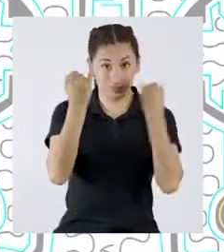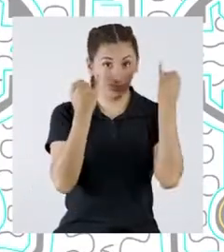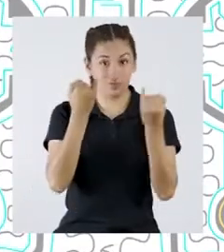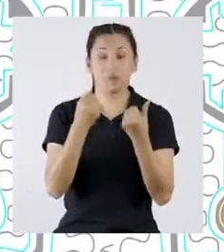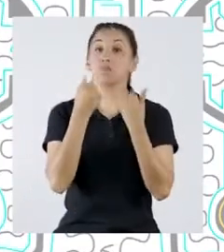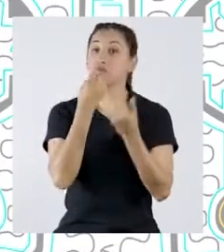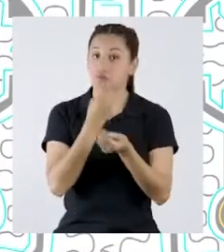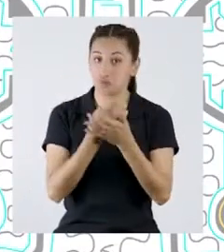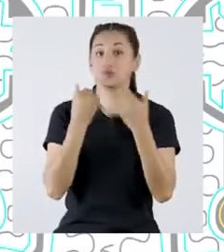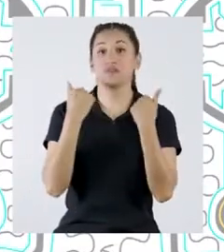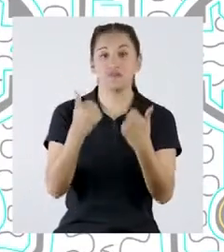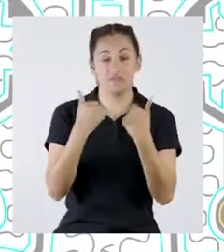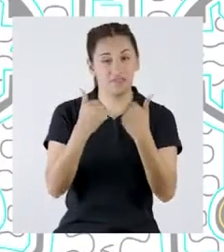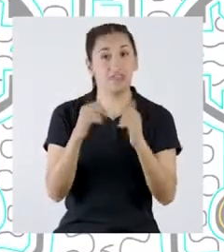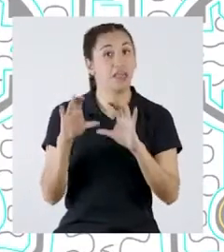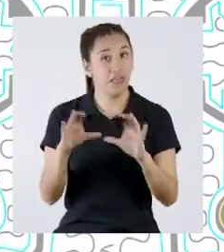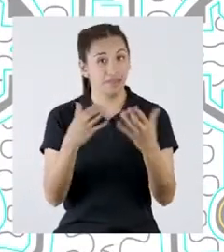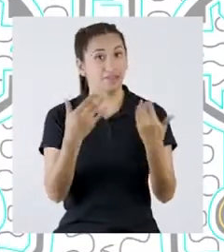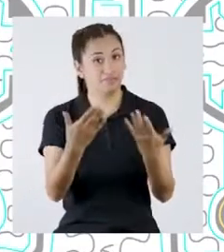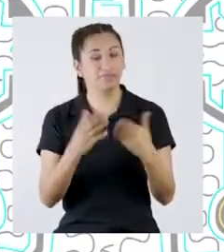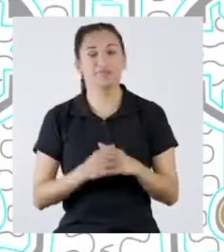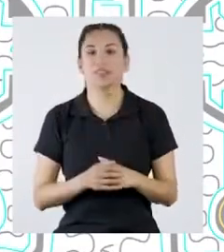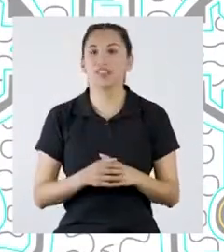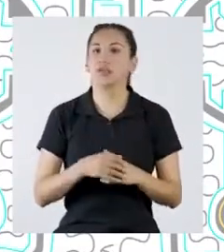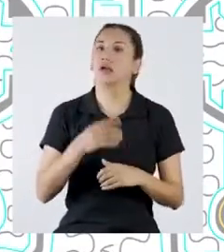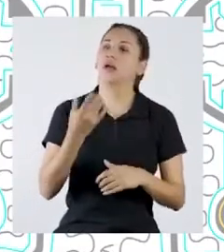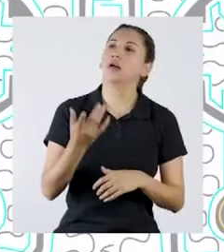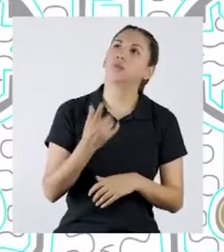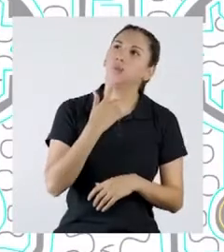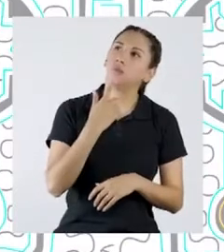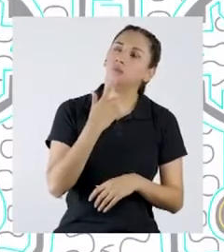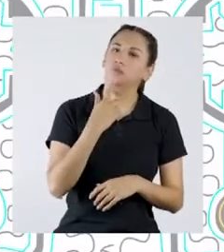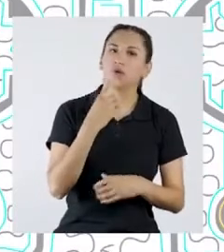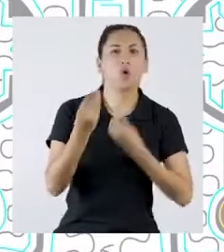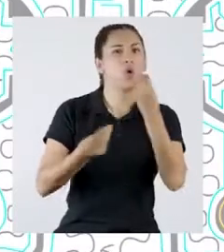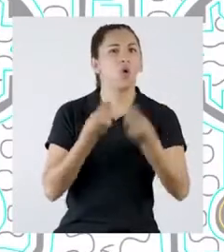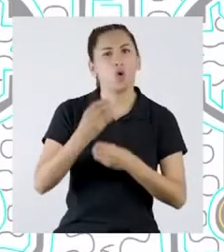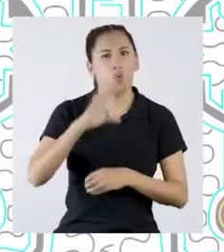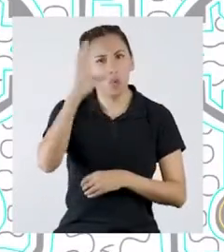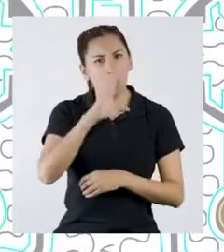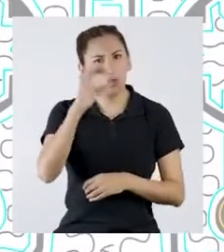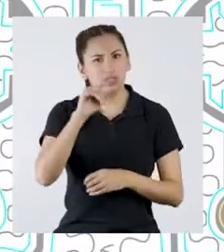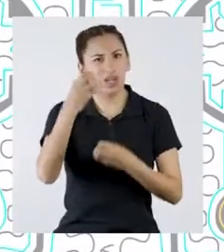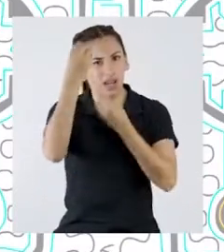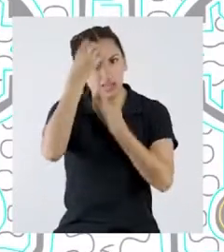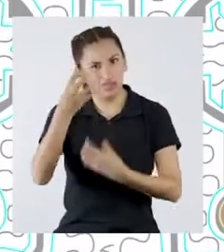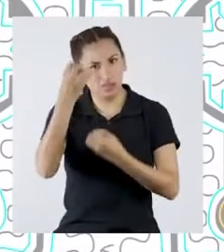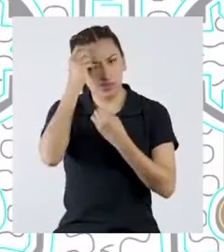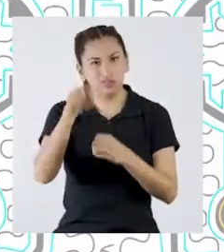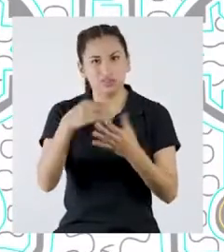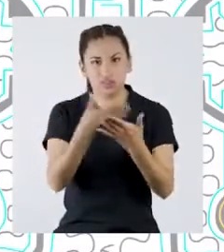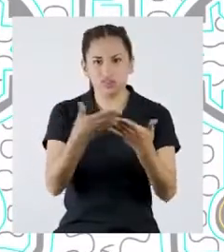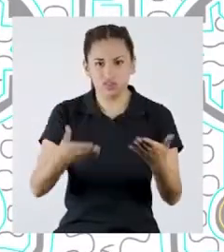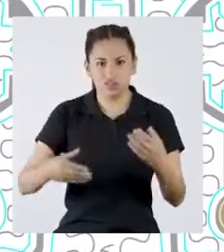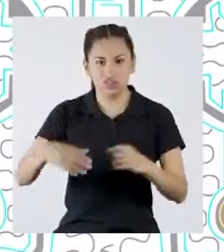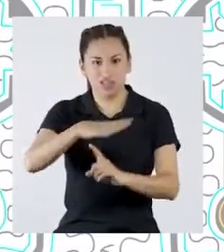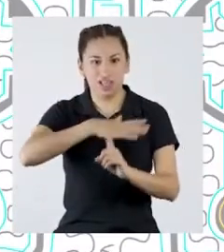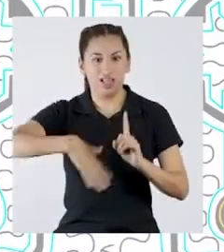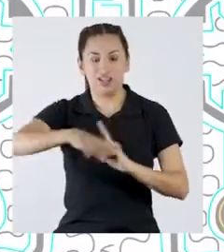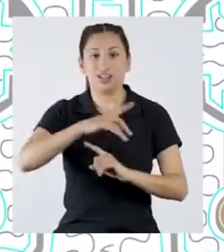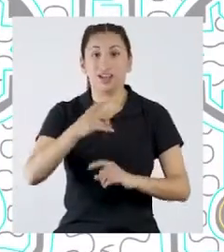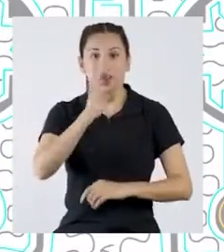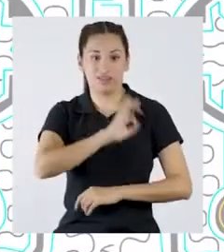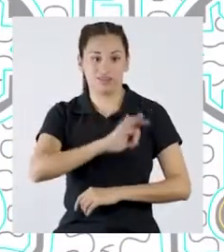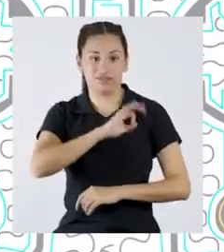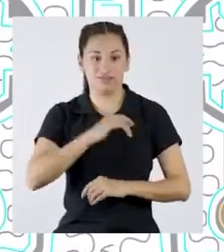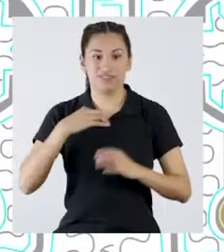me parecen bastante buenas. Muy bien hecho. ¿Qué deberíamos hacer para encontrar información sobre los recursos naturales que pueden ser beneficiosos